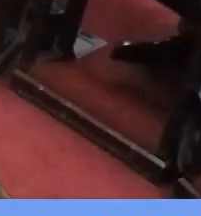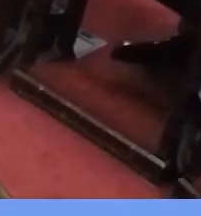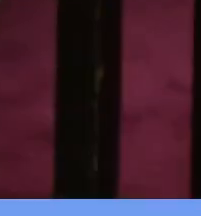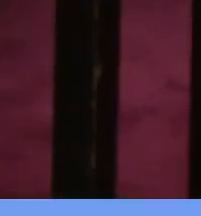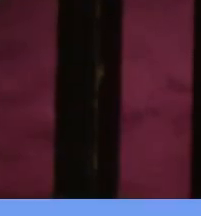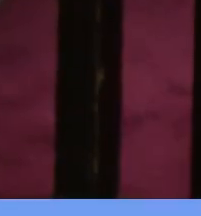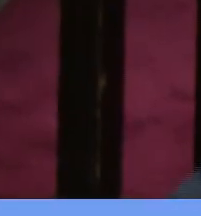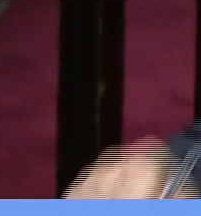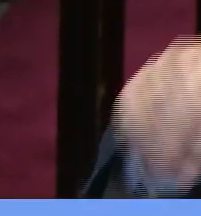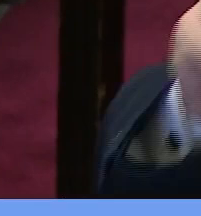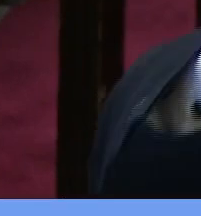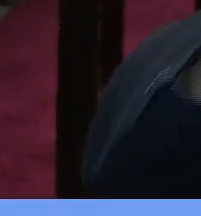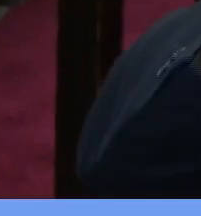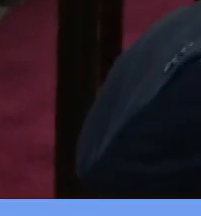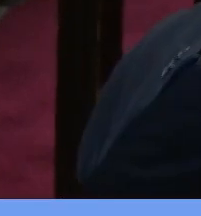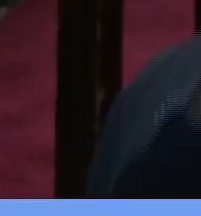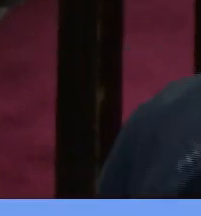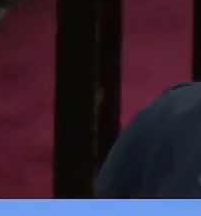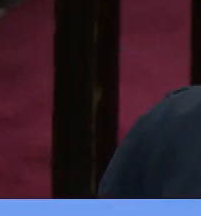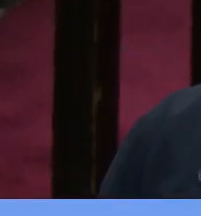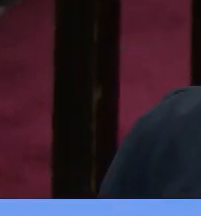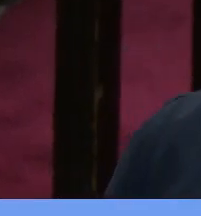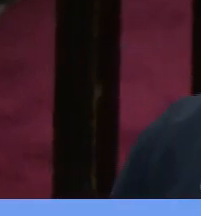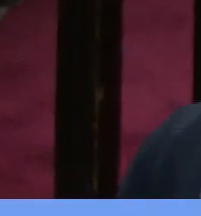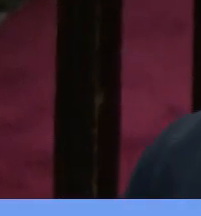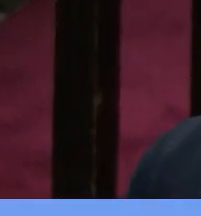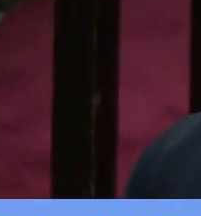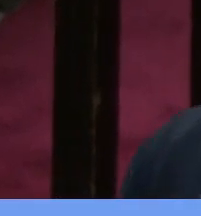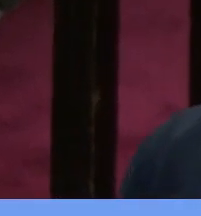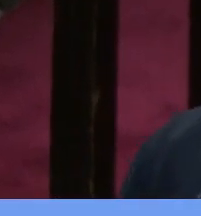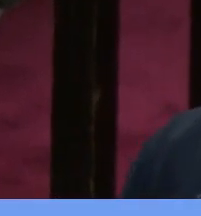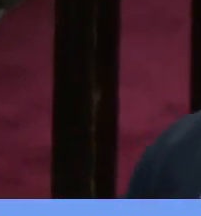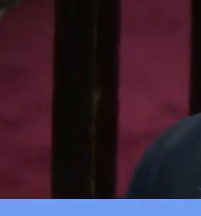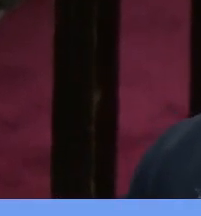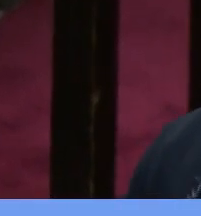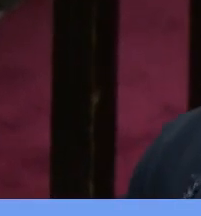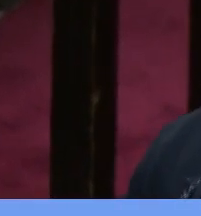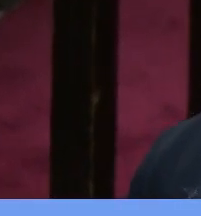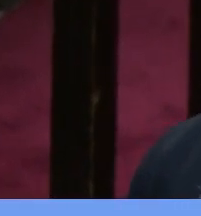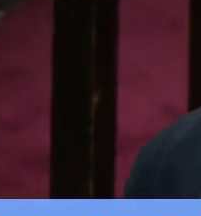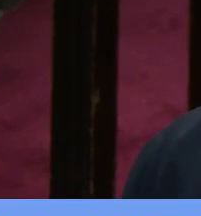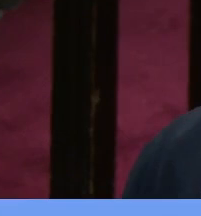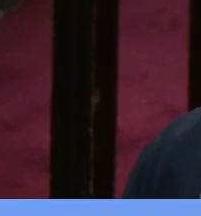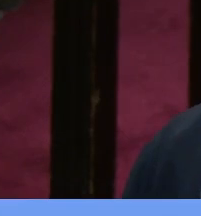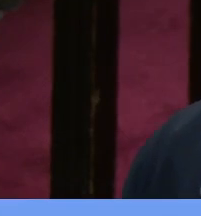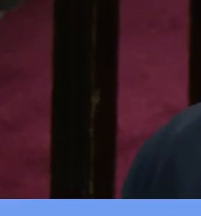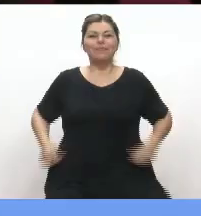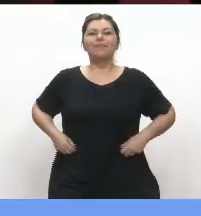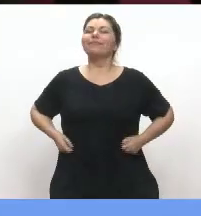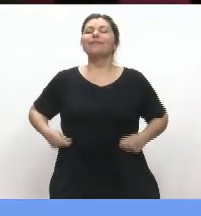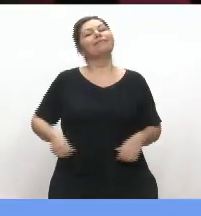el porcentaje, por lo menos de lo que está asentado como bloques, ¿verdad? Porque también el reglamento habla de